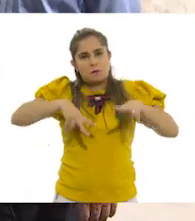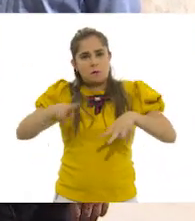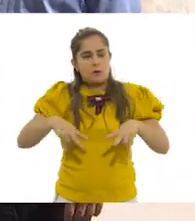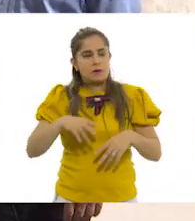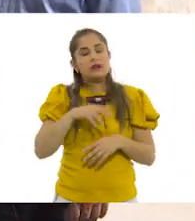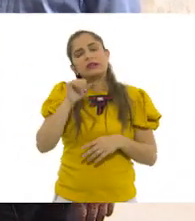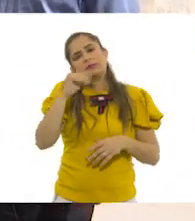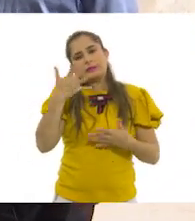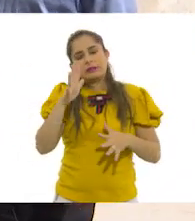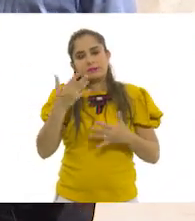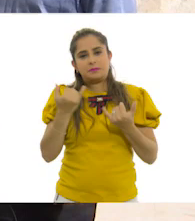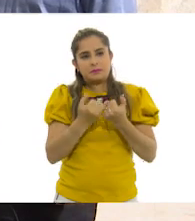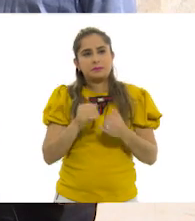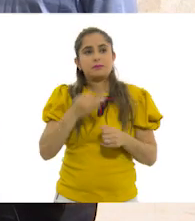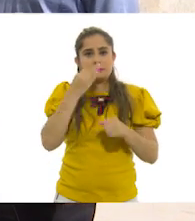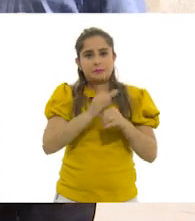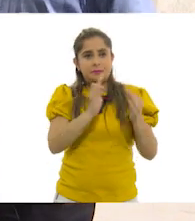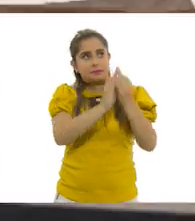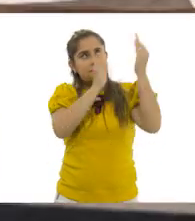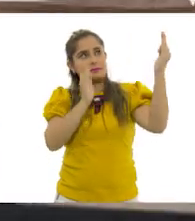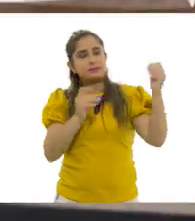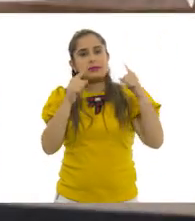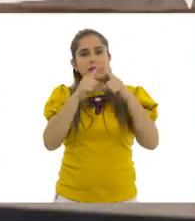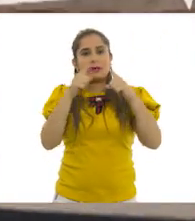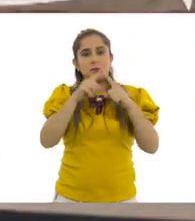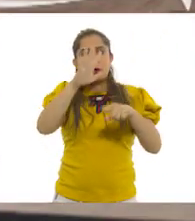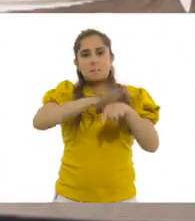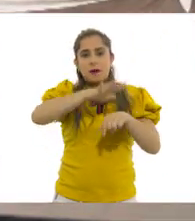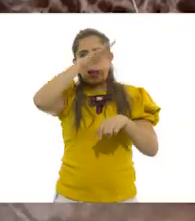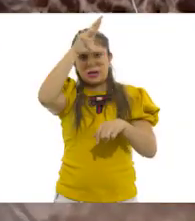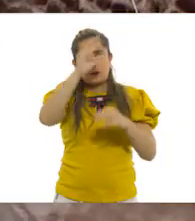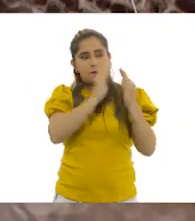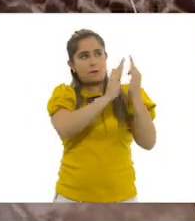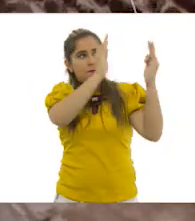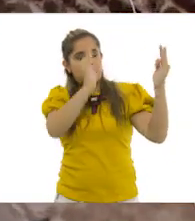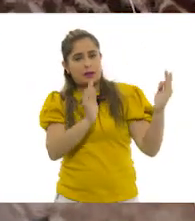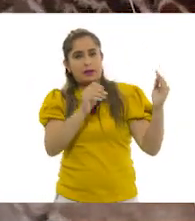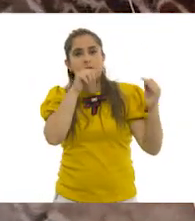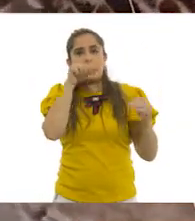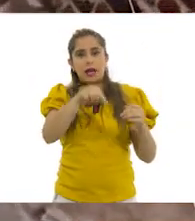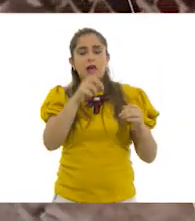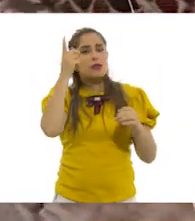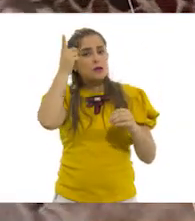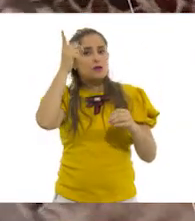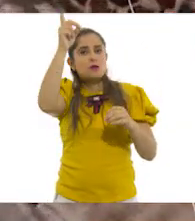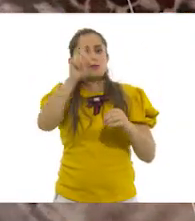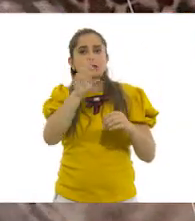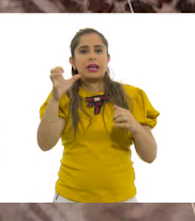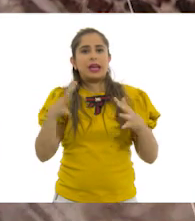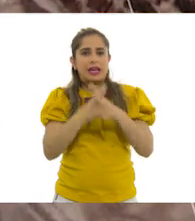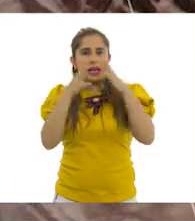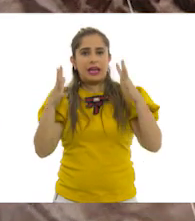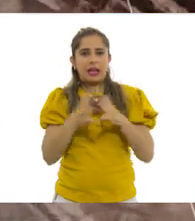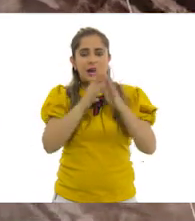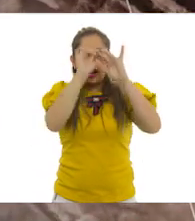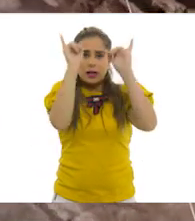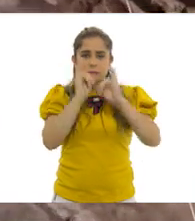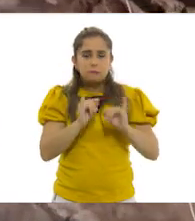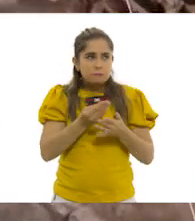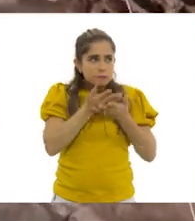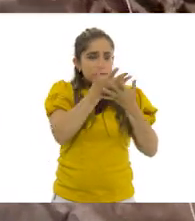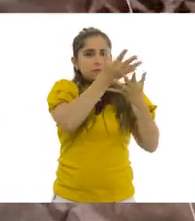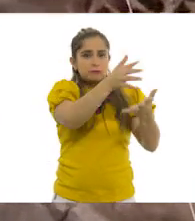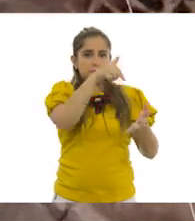pelota más importante, es el que estaba frente al Templo Mayor y alineado con el dios de la guerra. A ver, lo que aquí tenemos